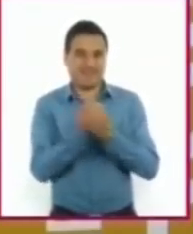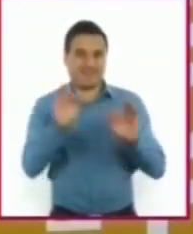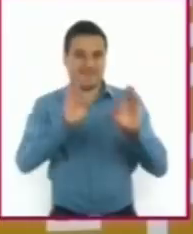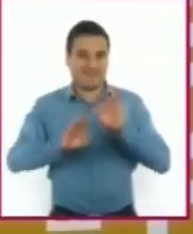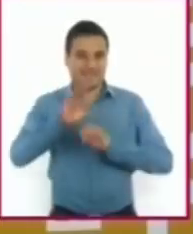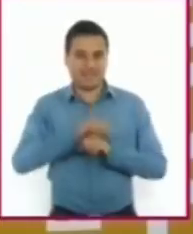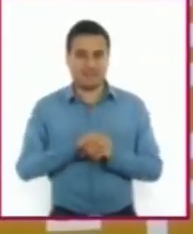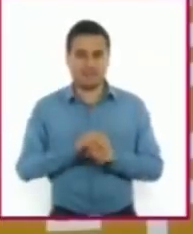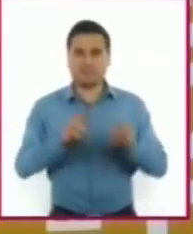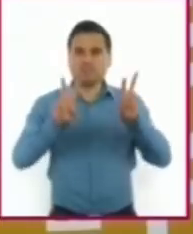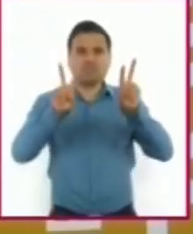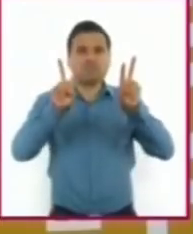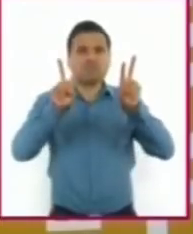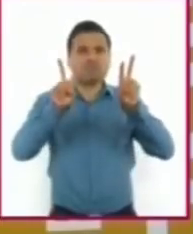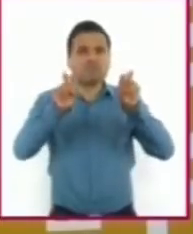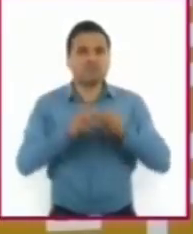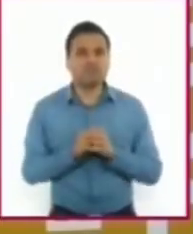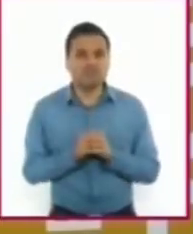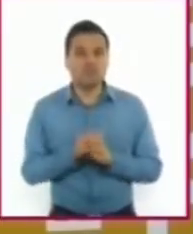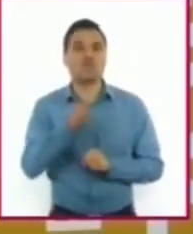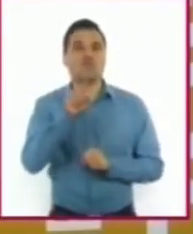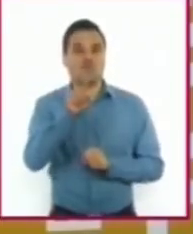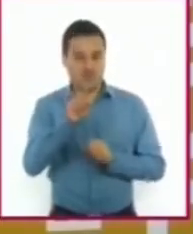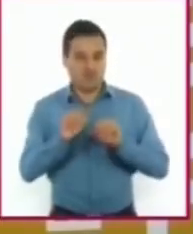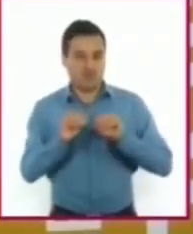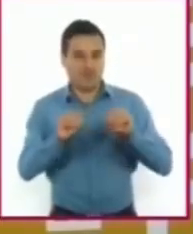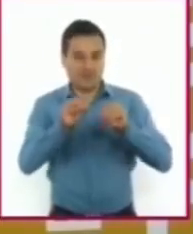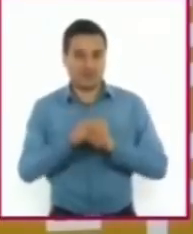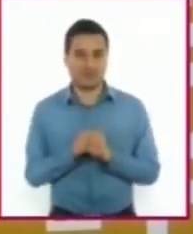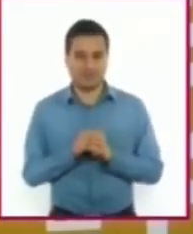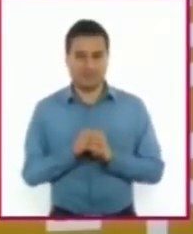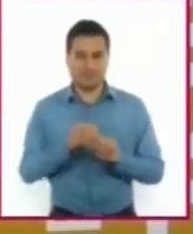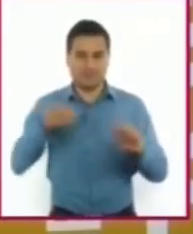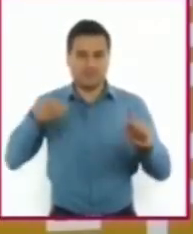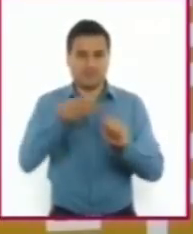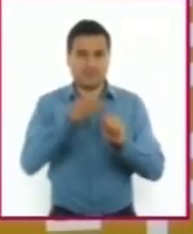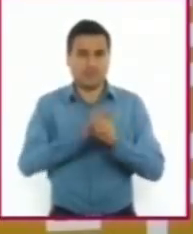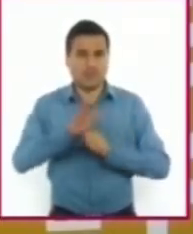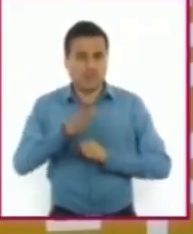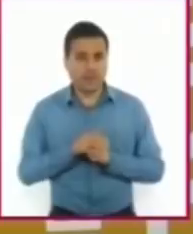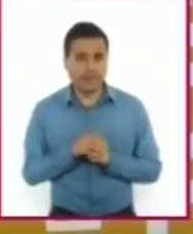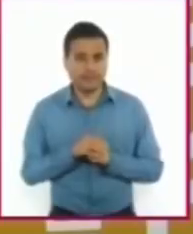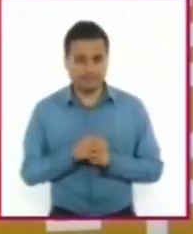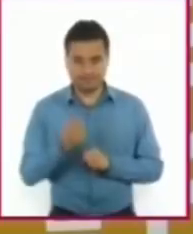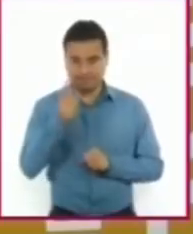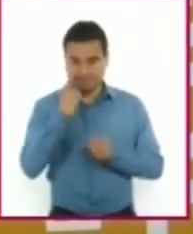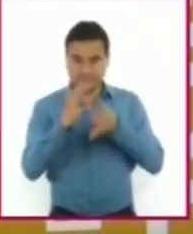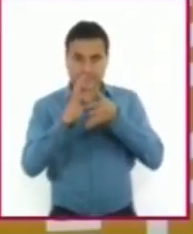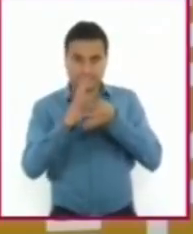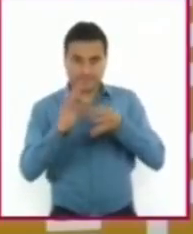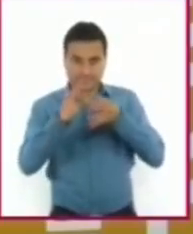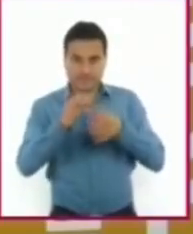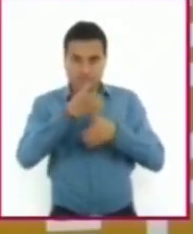El título del programa, Ponte en Movimiento. El propósito de hoy es describir qué es una interacción entre